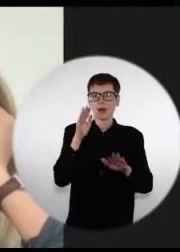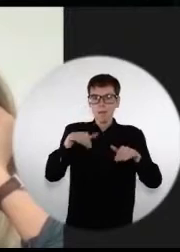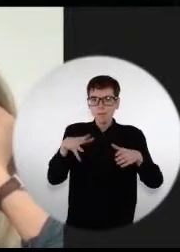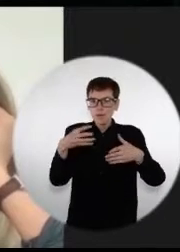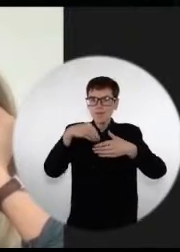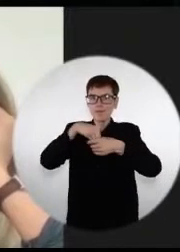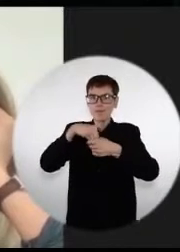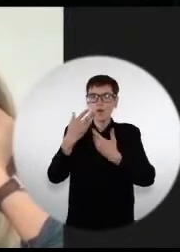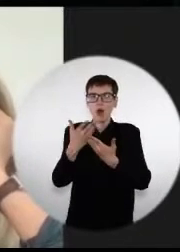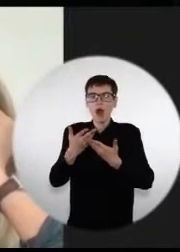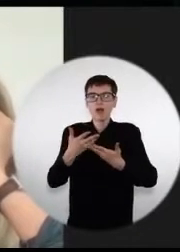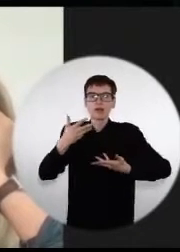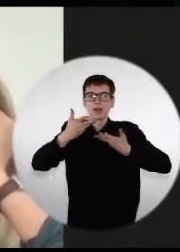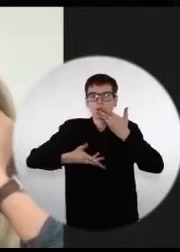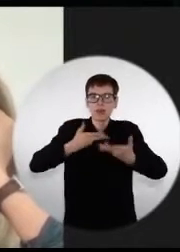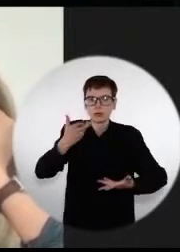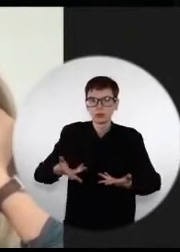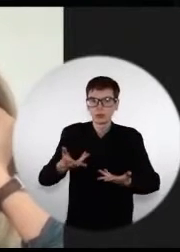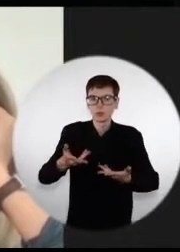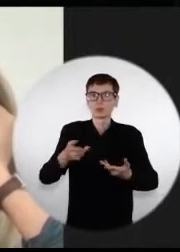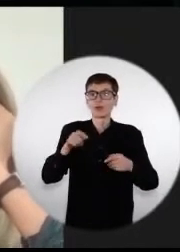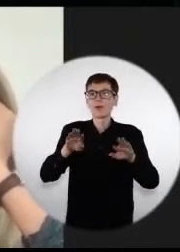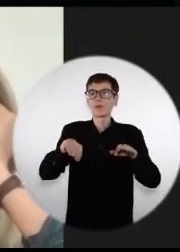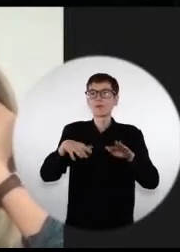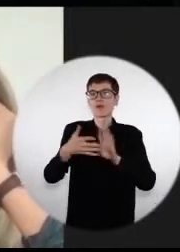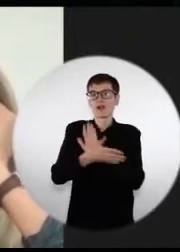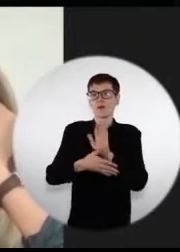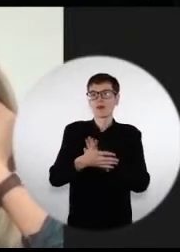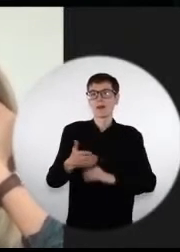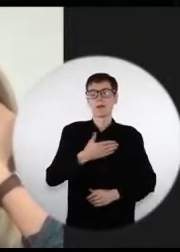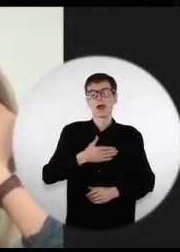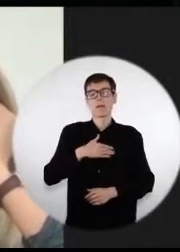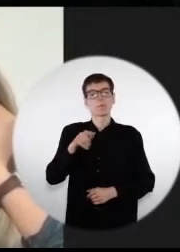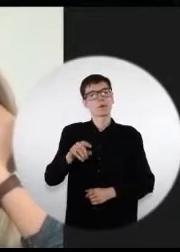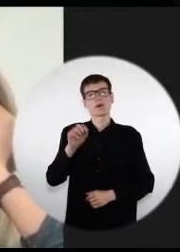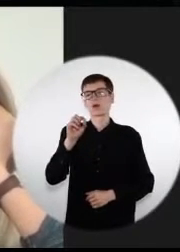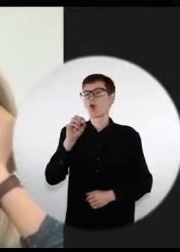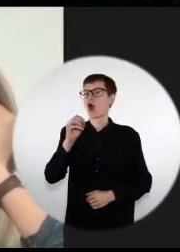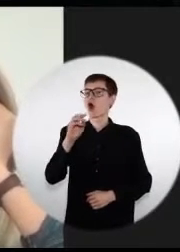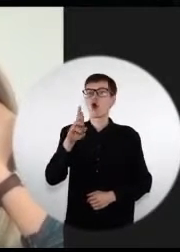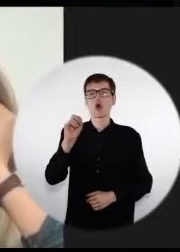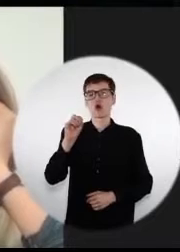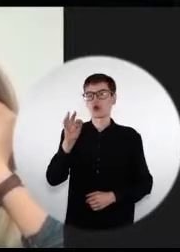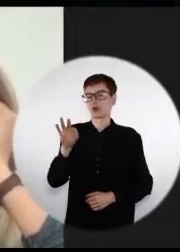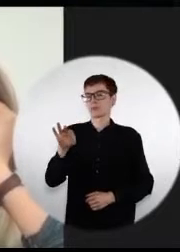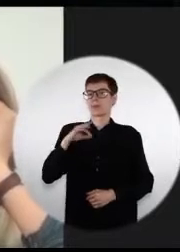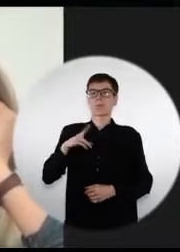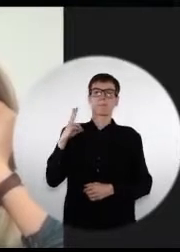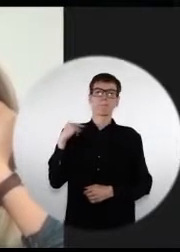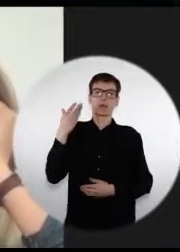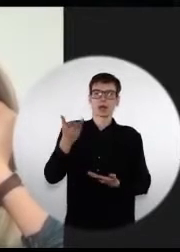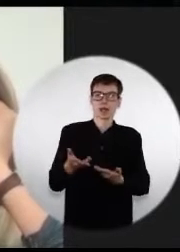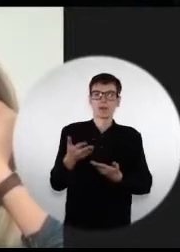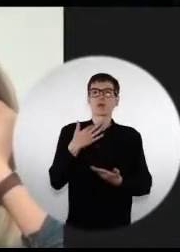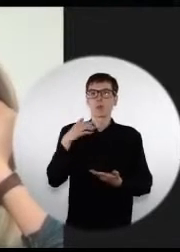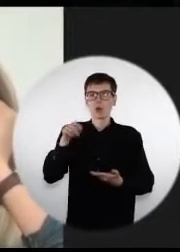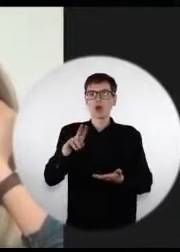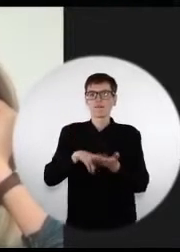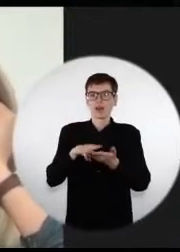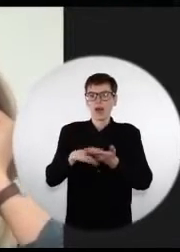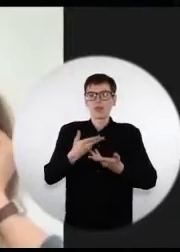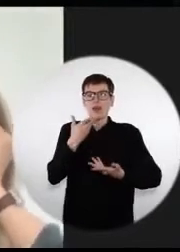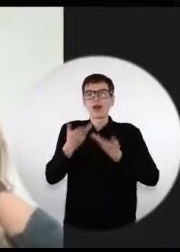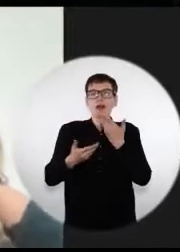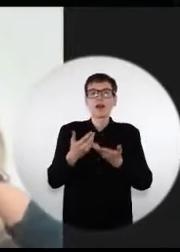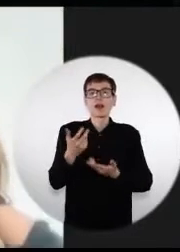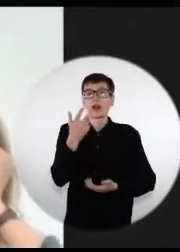hermético como la danza sino que era el mismo movimiento hubiese un discurso concreto y en este caso la lengua de diseño para mí es como el broche de